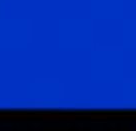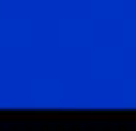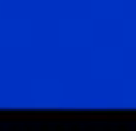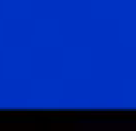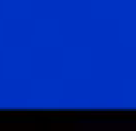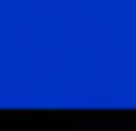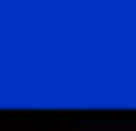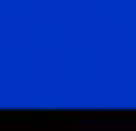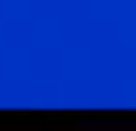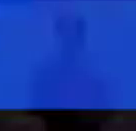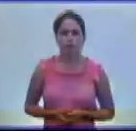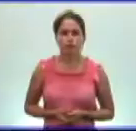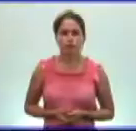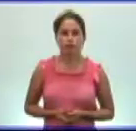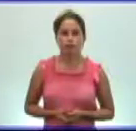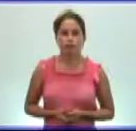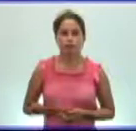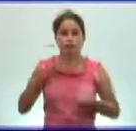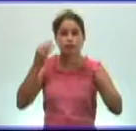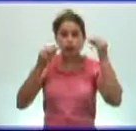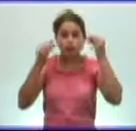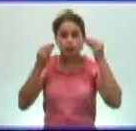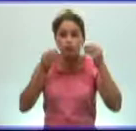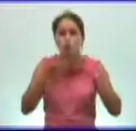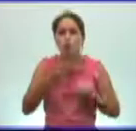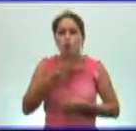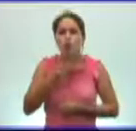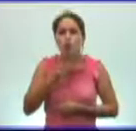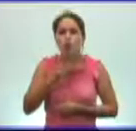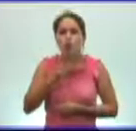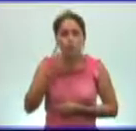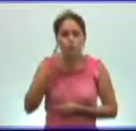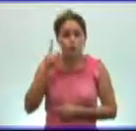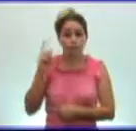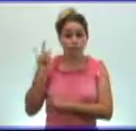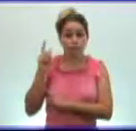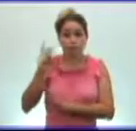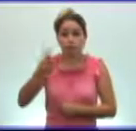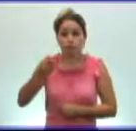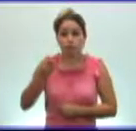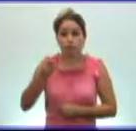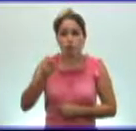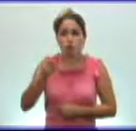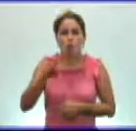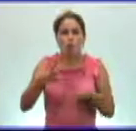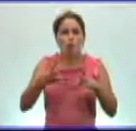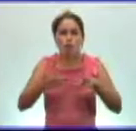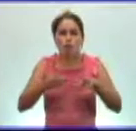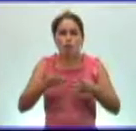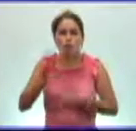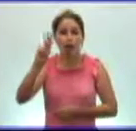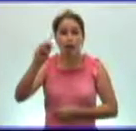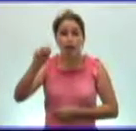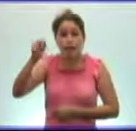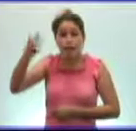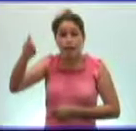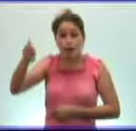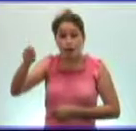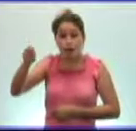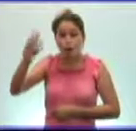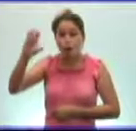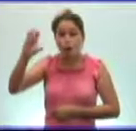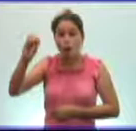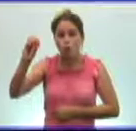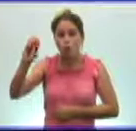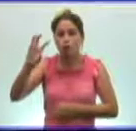Analizaremos cómo queda la respuesta. En el caso A nos referimos al nitrato de sodio y la fórmula sería NaNO3. En el caso del